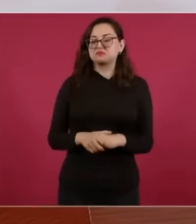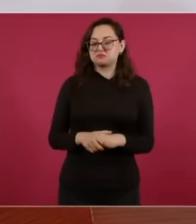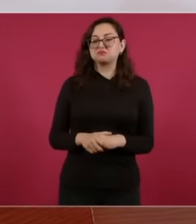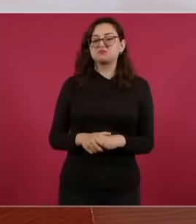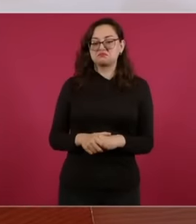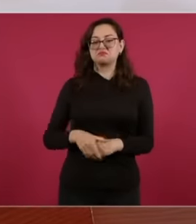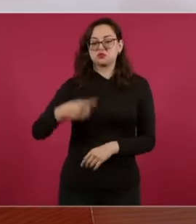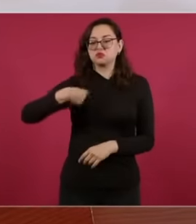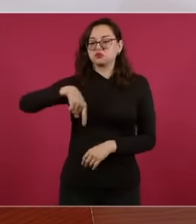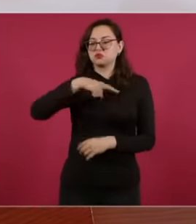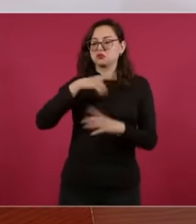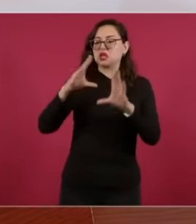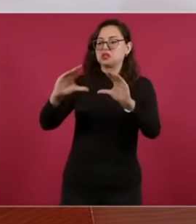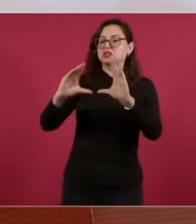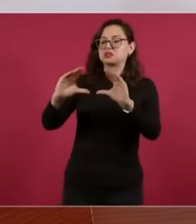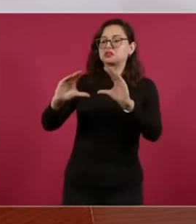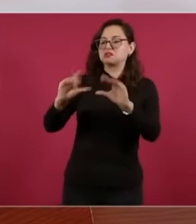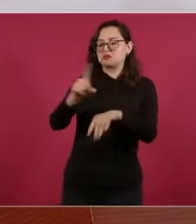Norte.